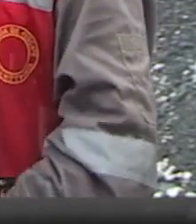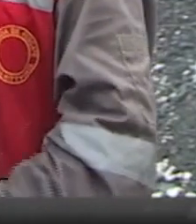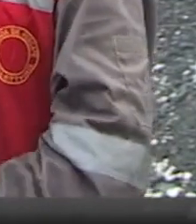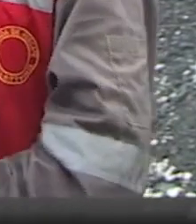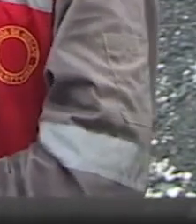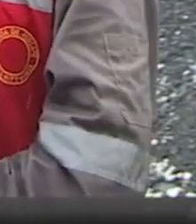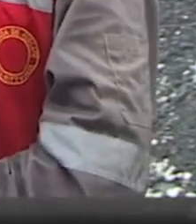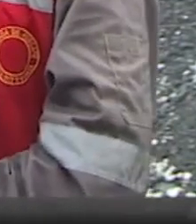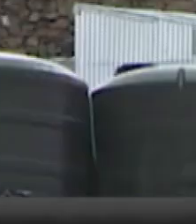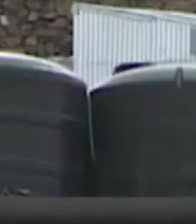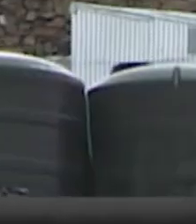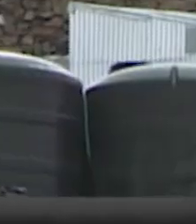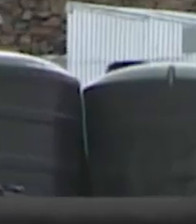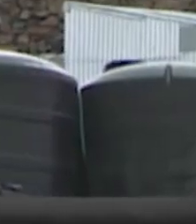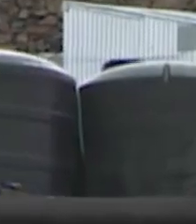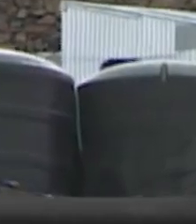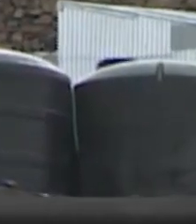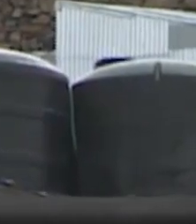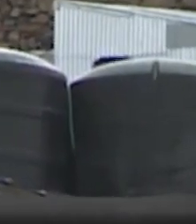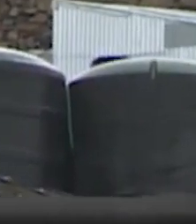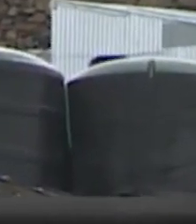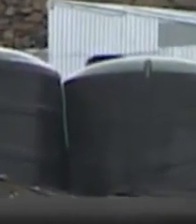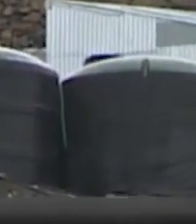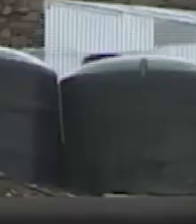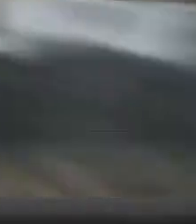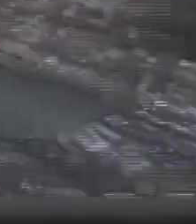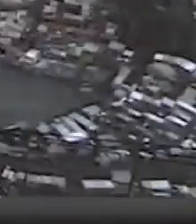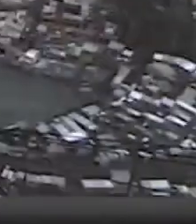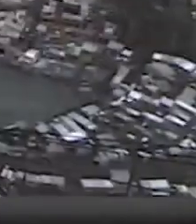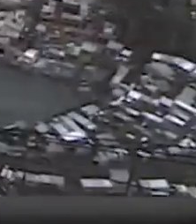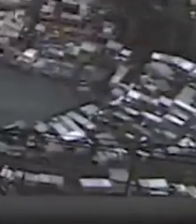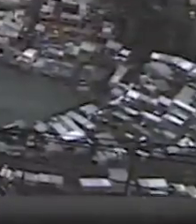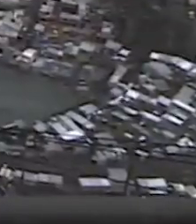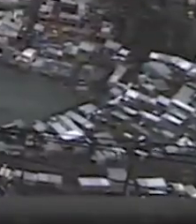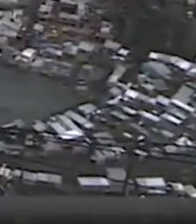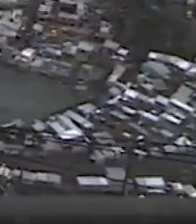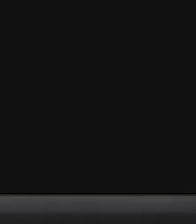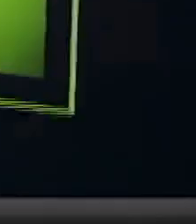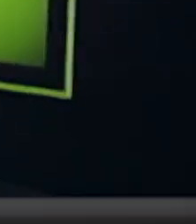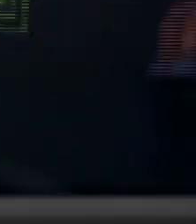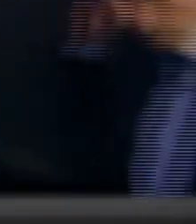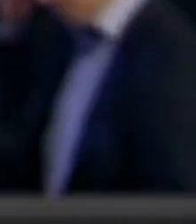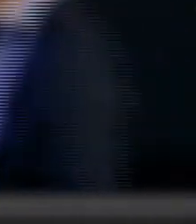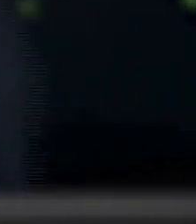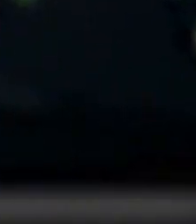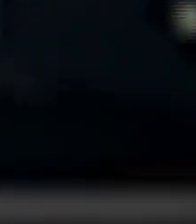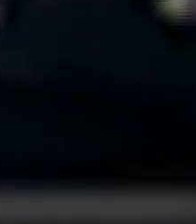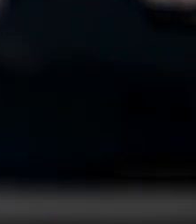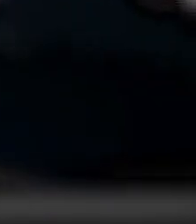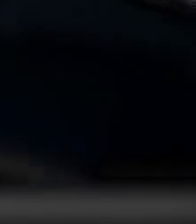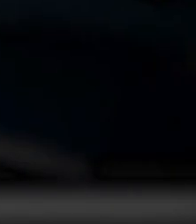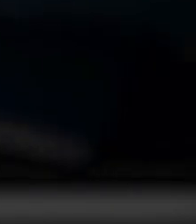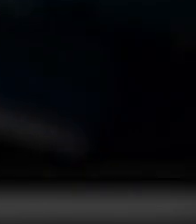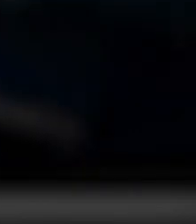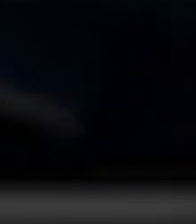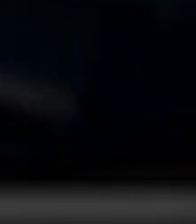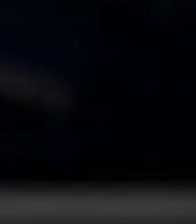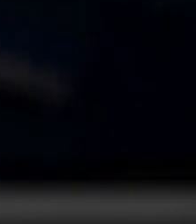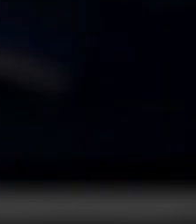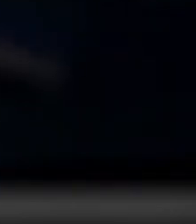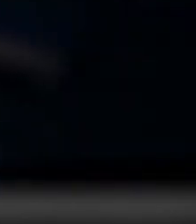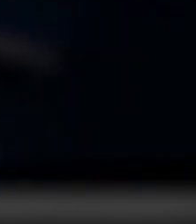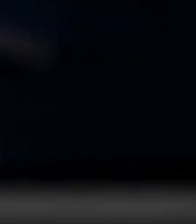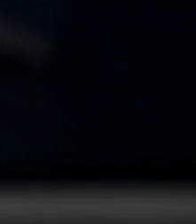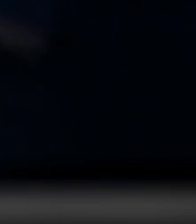personas que vienen a trabajar de muchos lugares. No les interesa mejorar el pueblo. Lunes 24 de mayo, 9:30